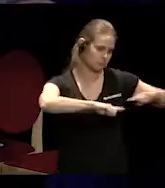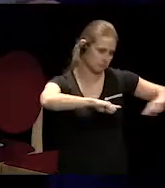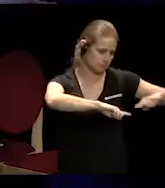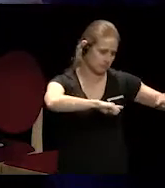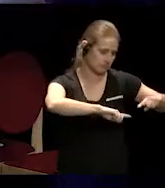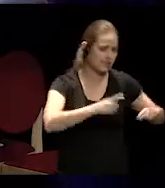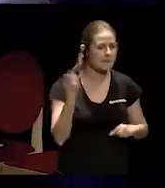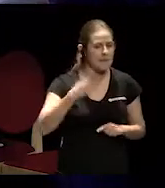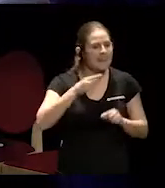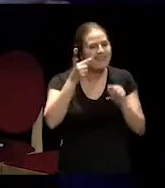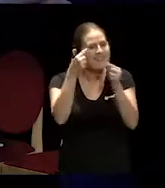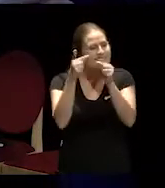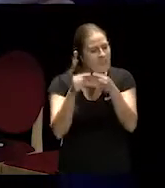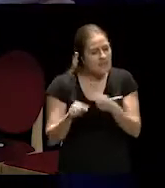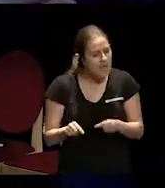personalmente